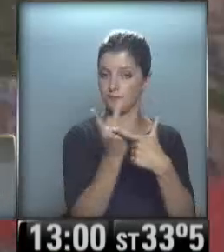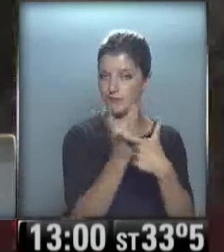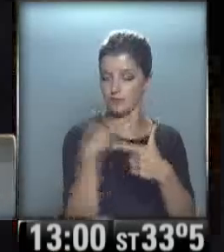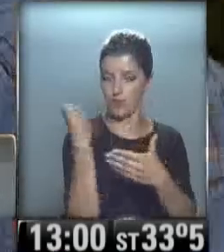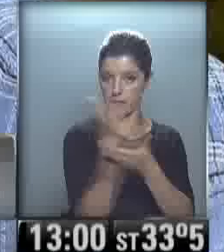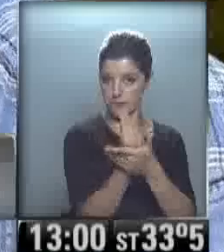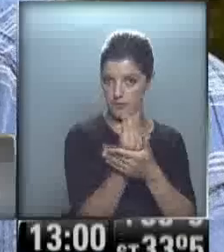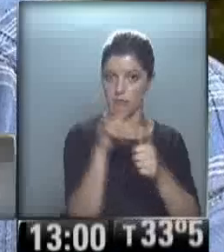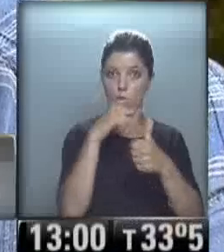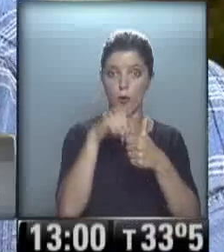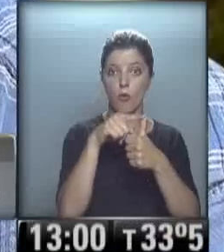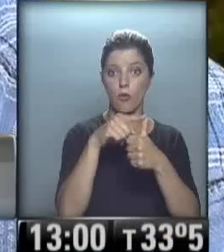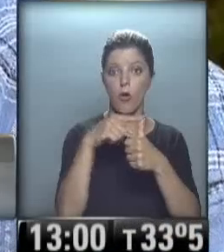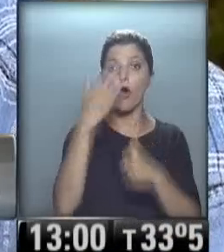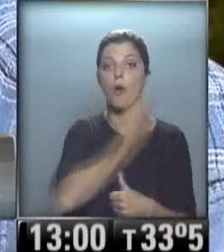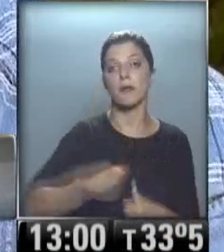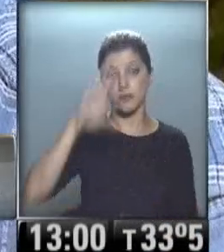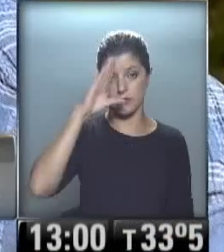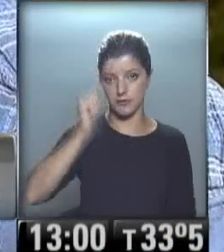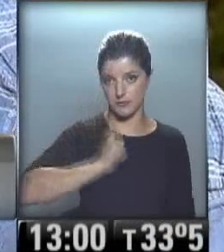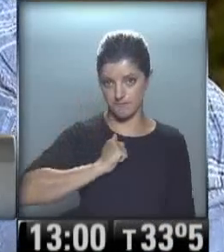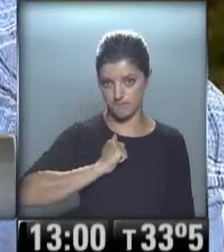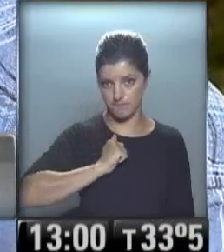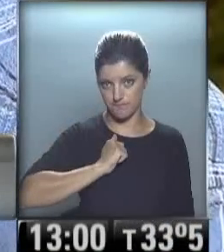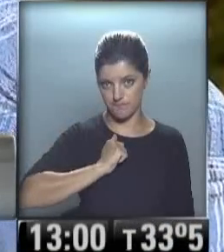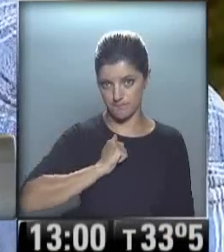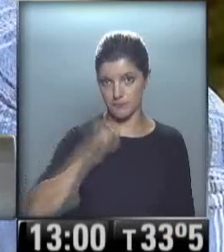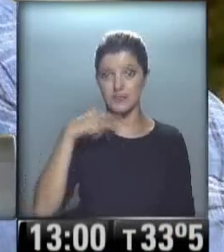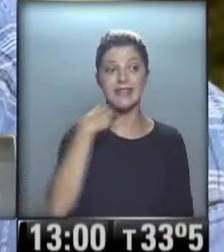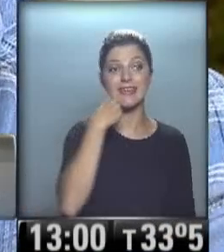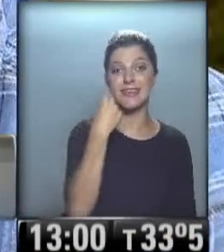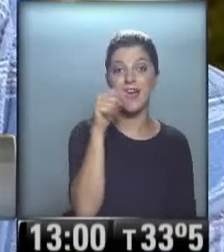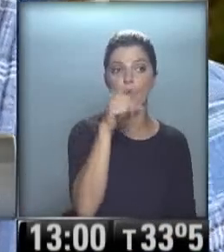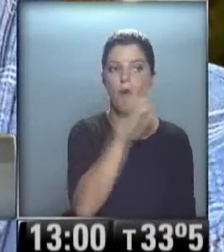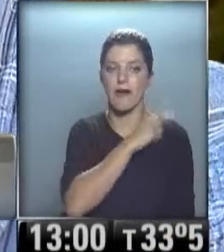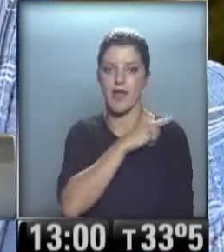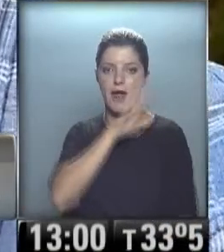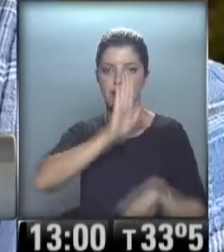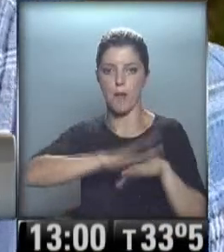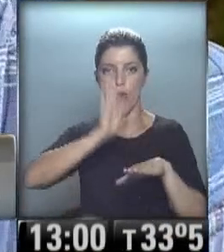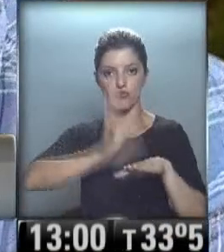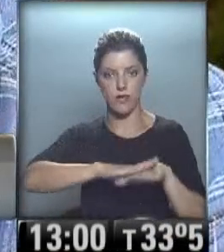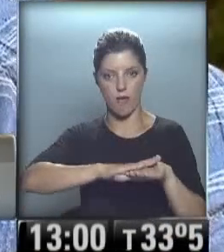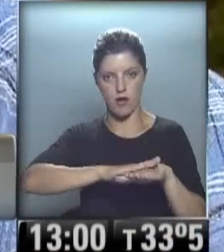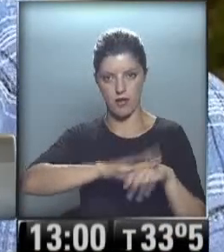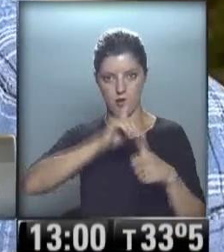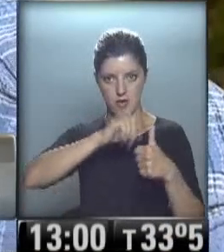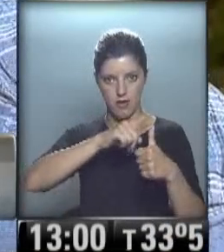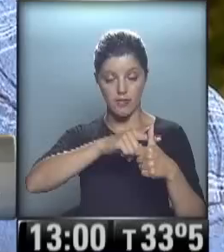uno La dictadura militar es la hija del General que estaba a cargo del